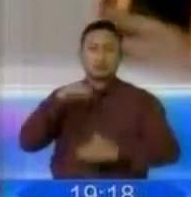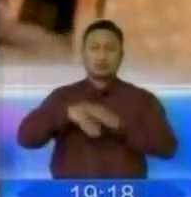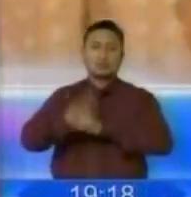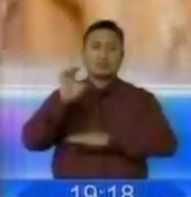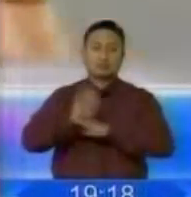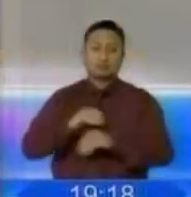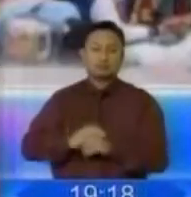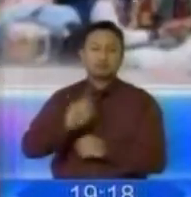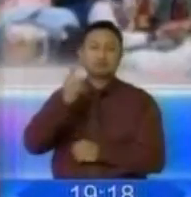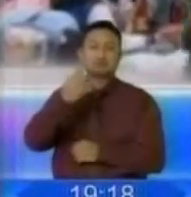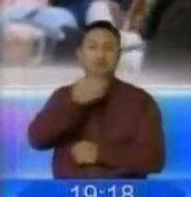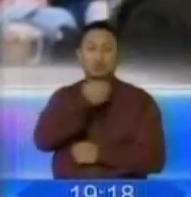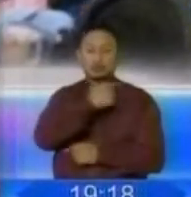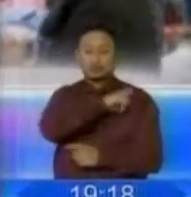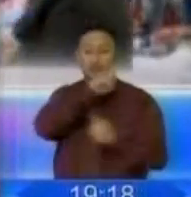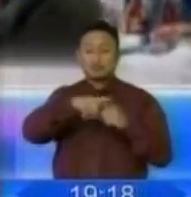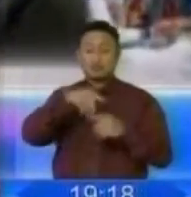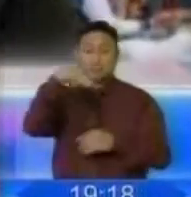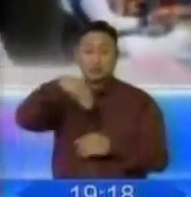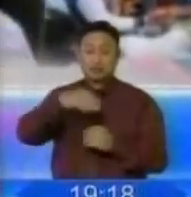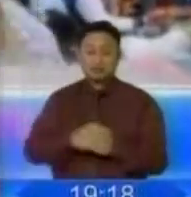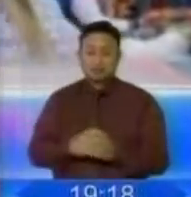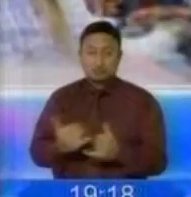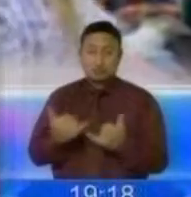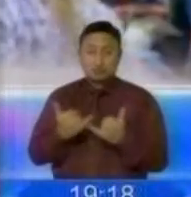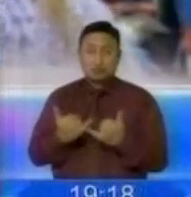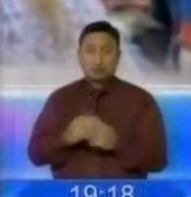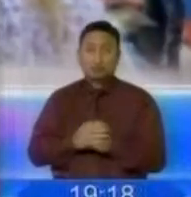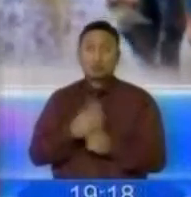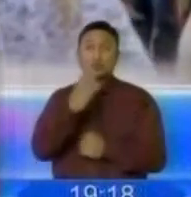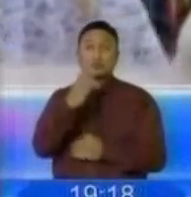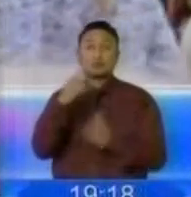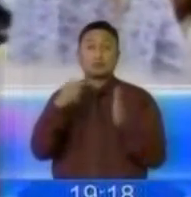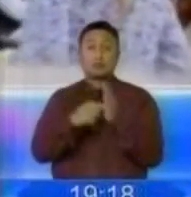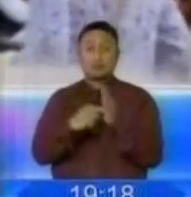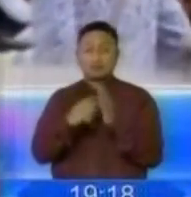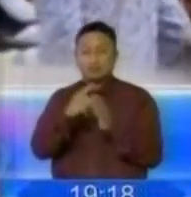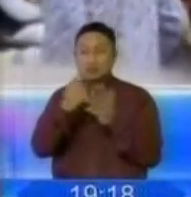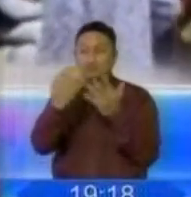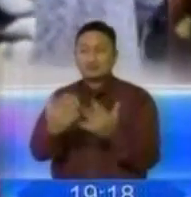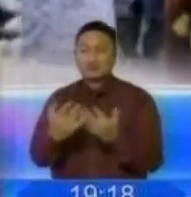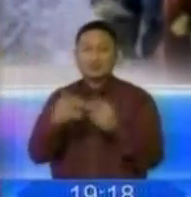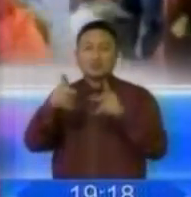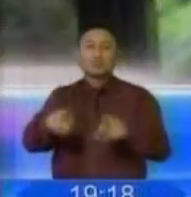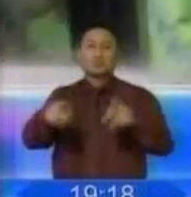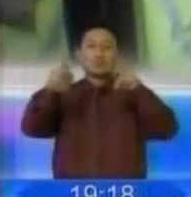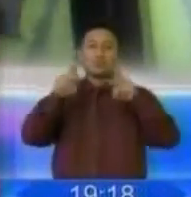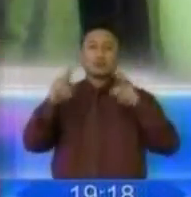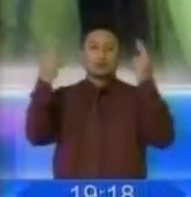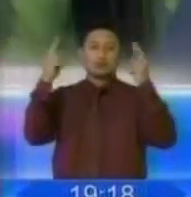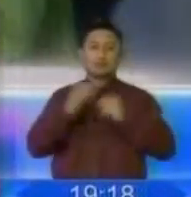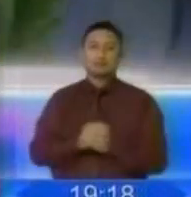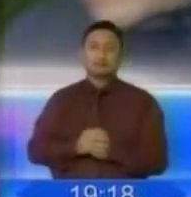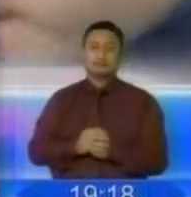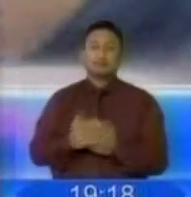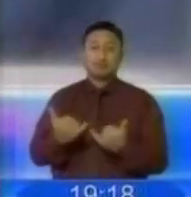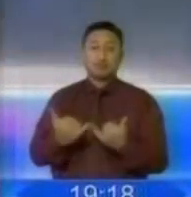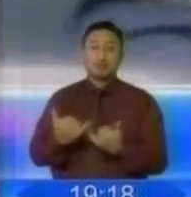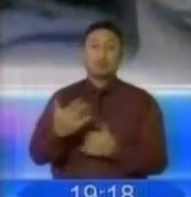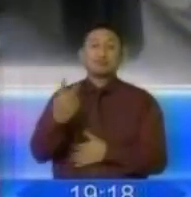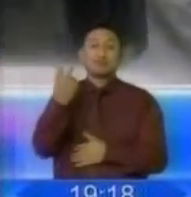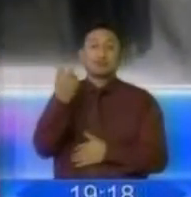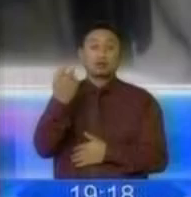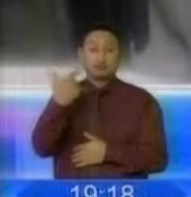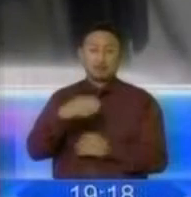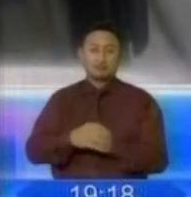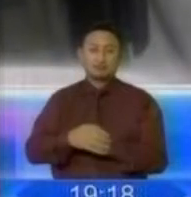desde el 1 de agosto hasta este martes. A partir de hoy se suman 4.000 más que esperan en el puente internacional de Rumichaca. Por ello, al mediodía de este miércoles, se